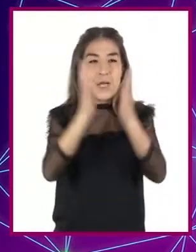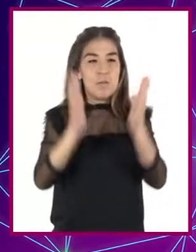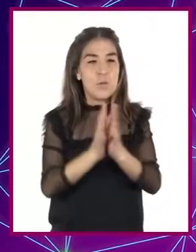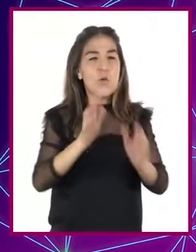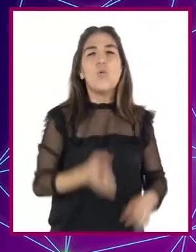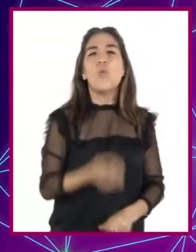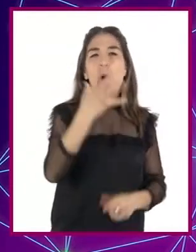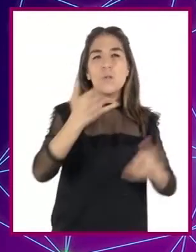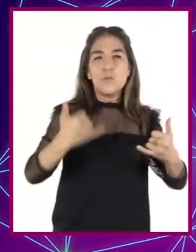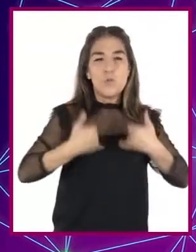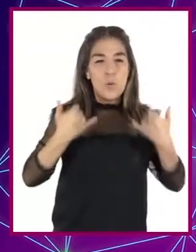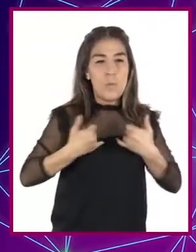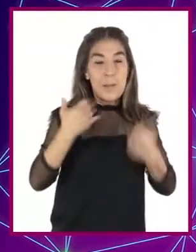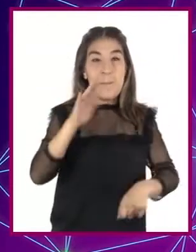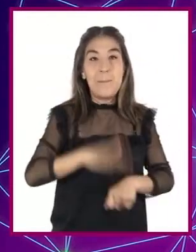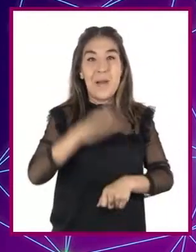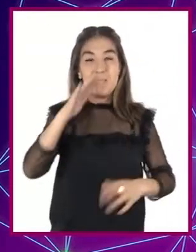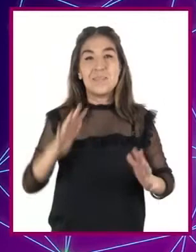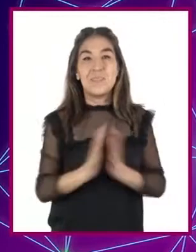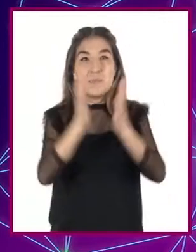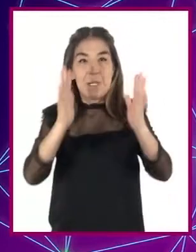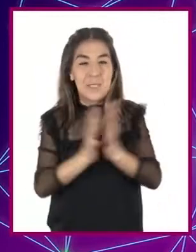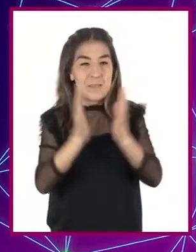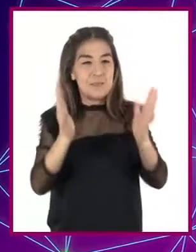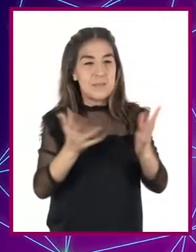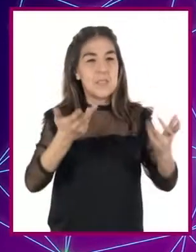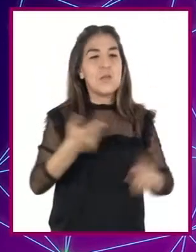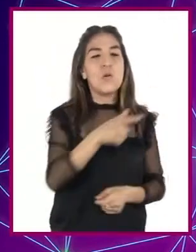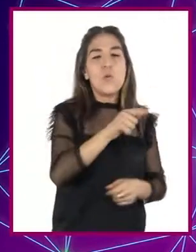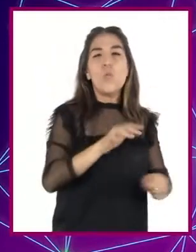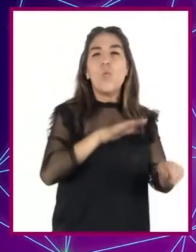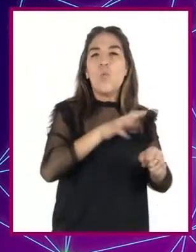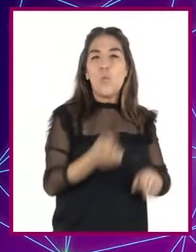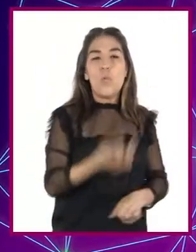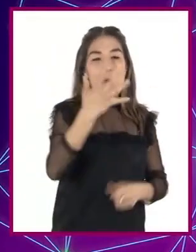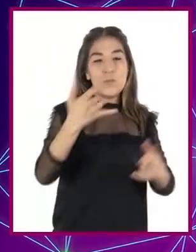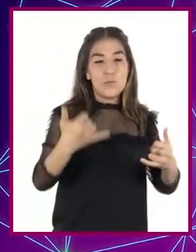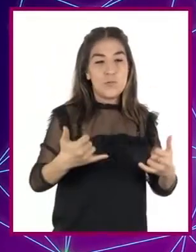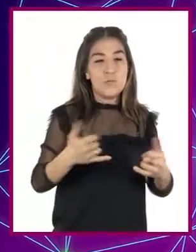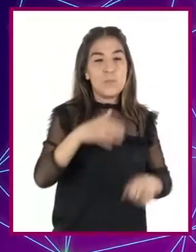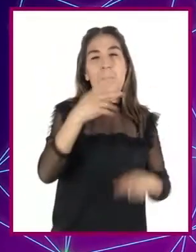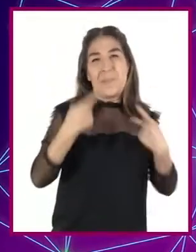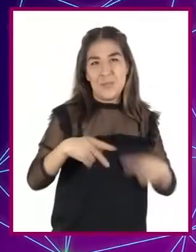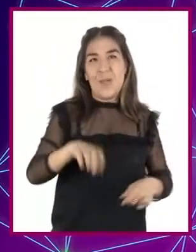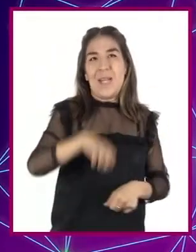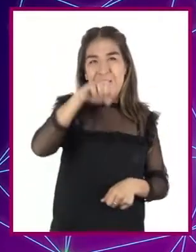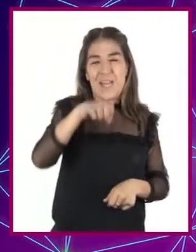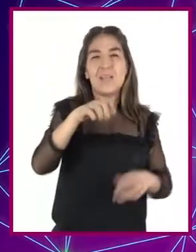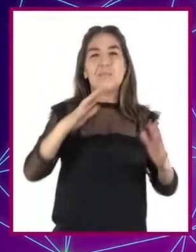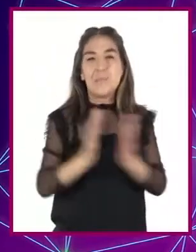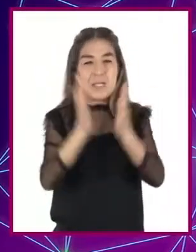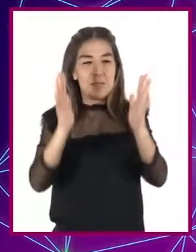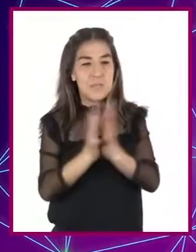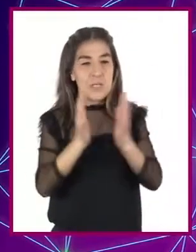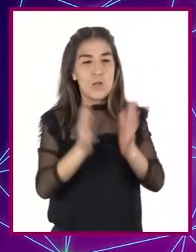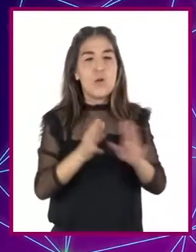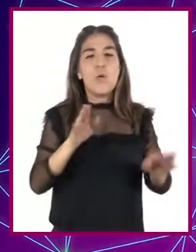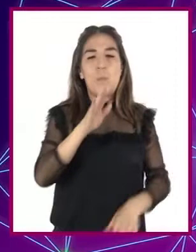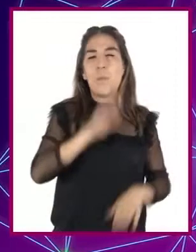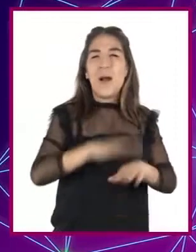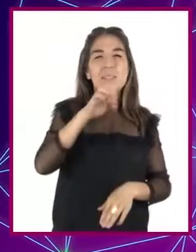jóvenes? ¿Cuántos son los participantes de mayor edad? ¿En qué intervalo de edad hay más